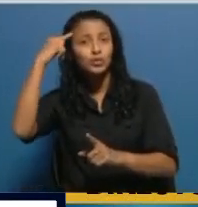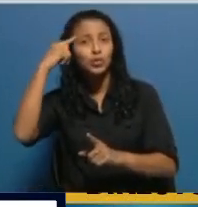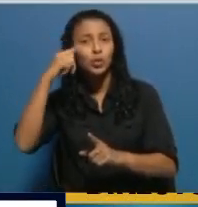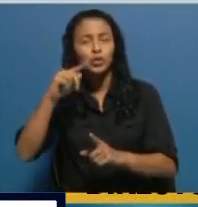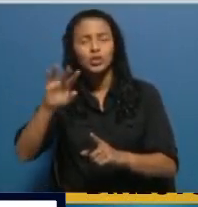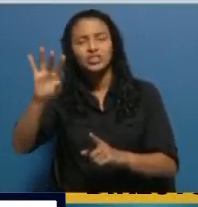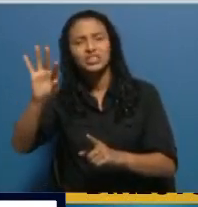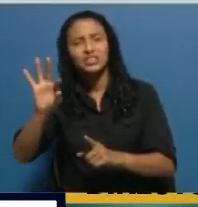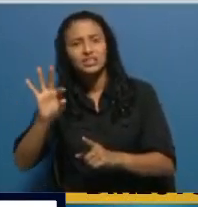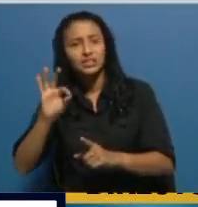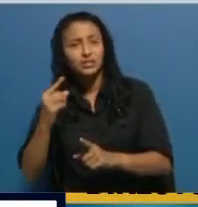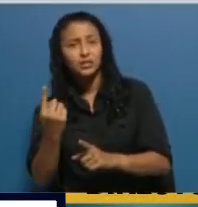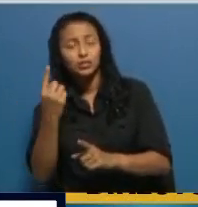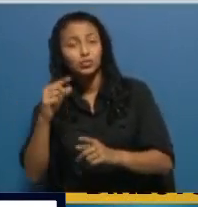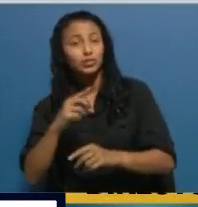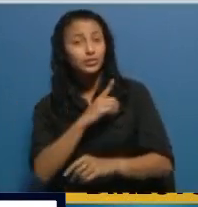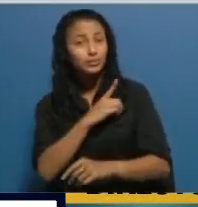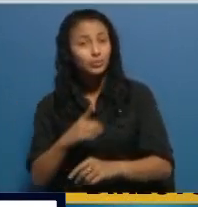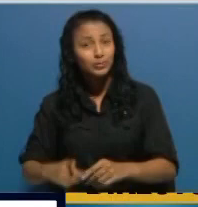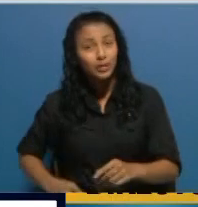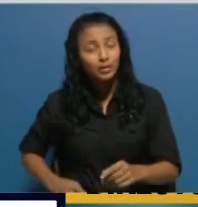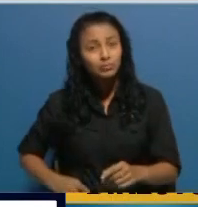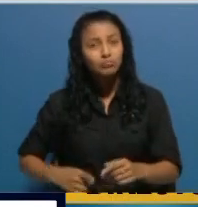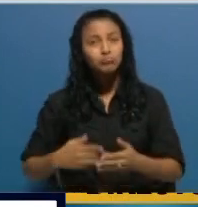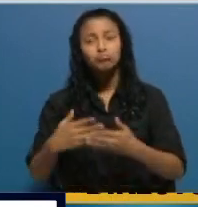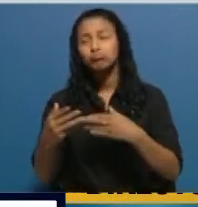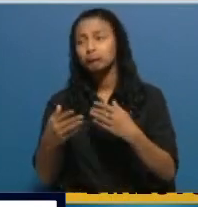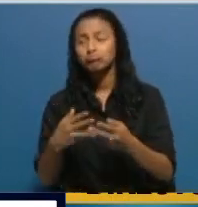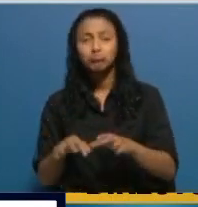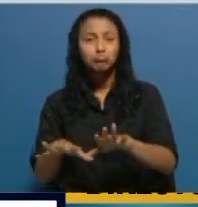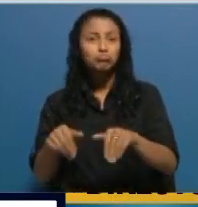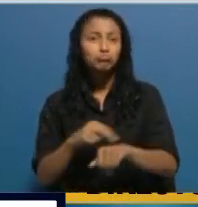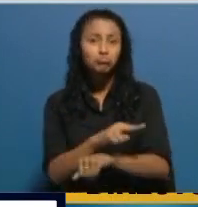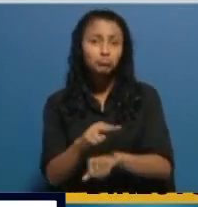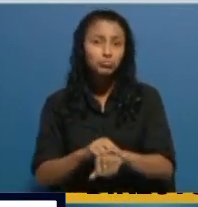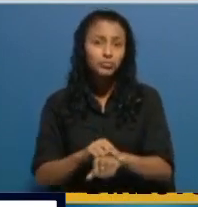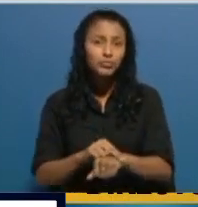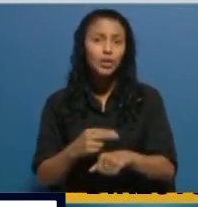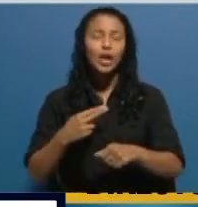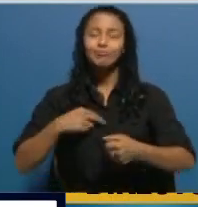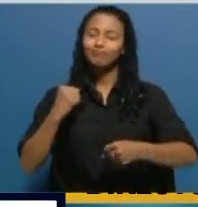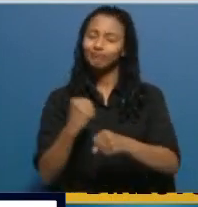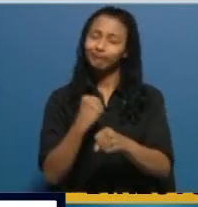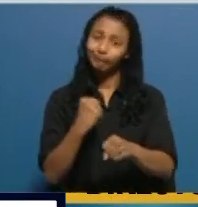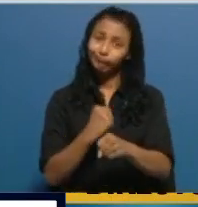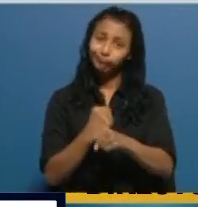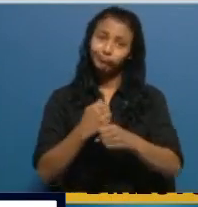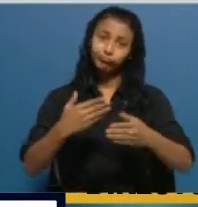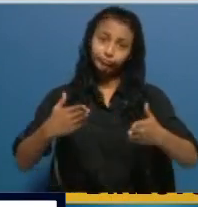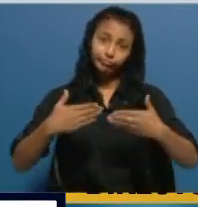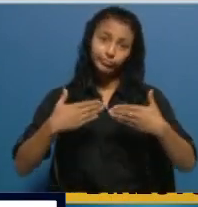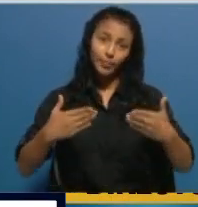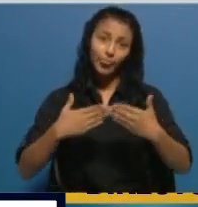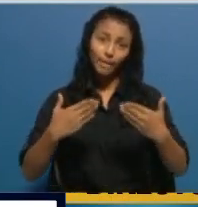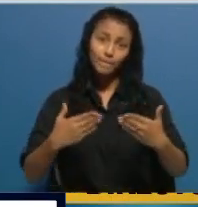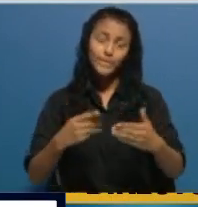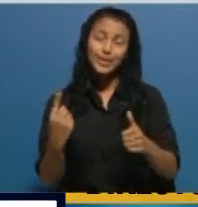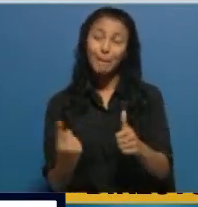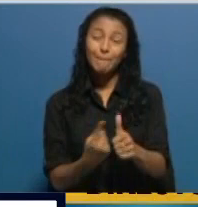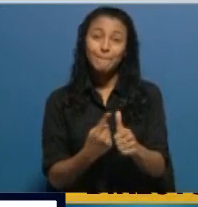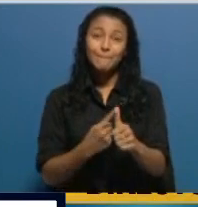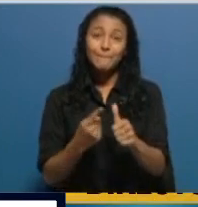que conforman la asamblea nos une la idea de trabajar por panamá de que integramos el primer órgano del